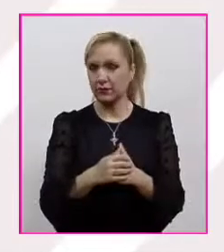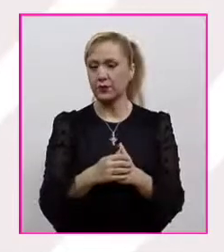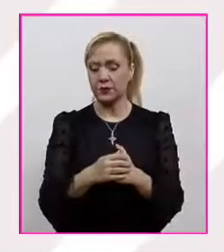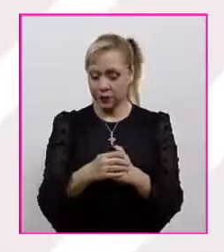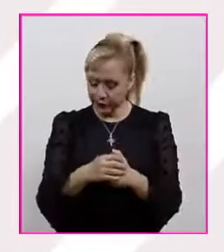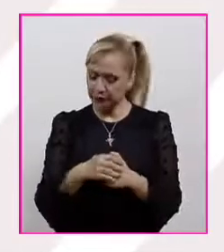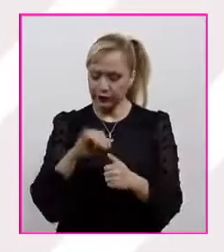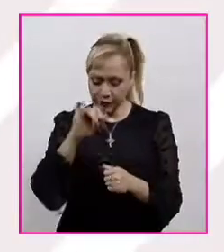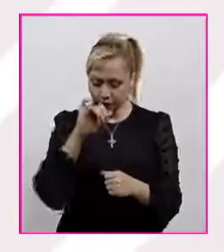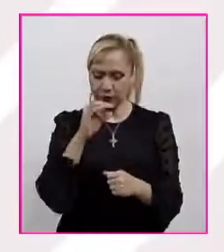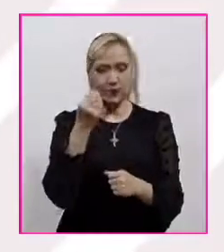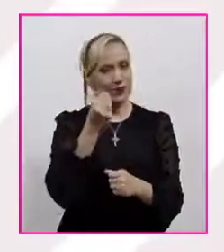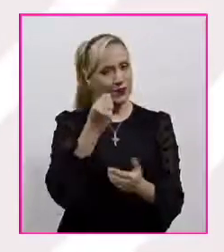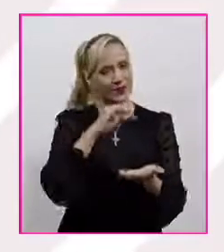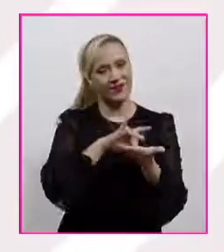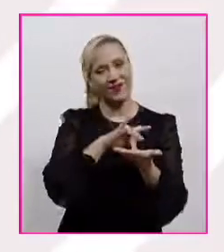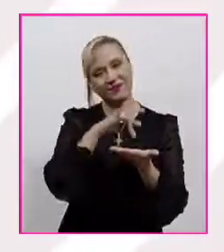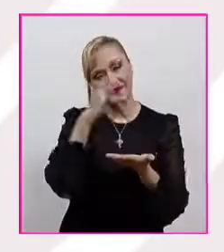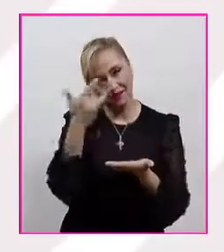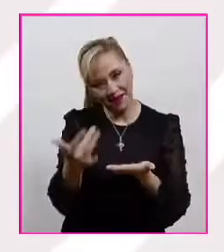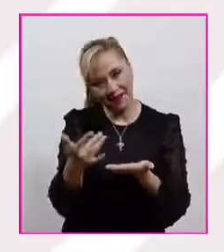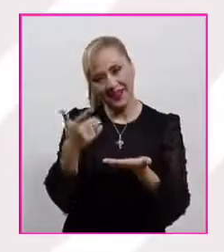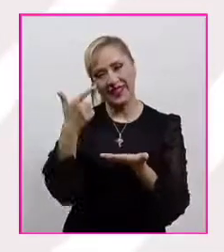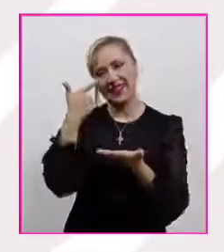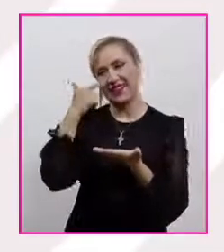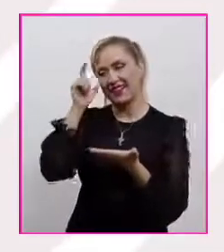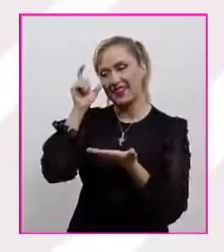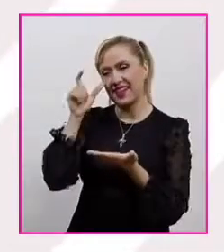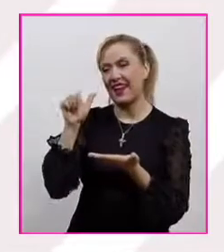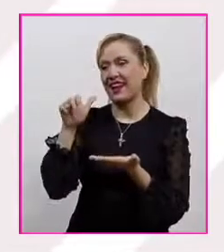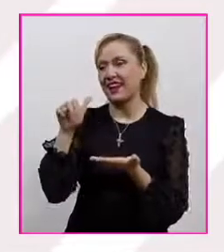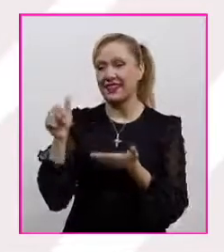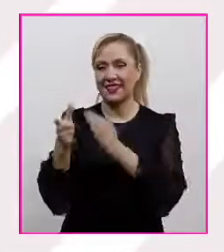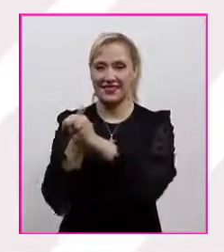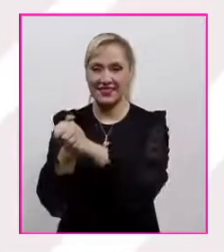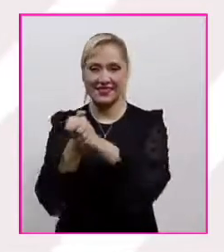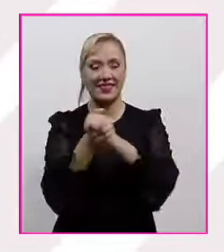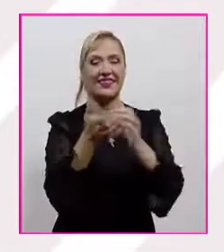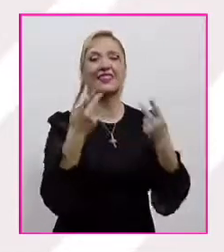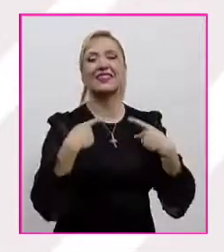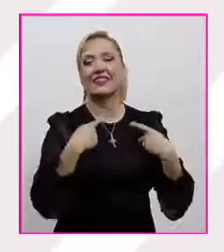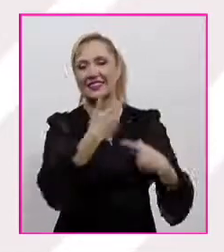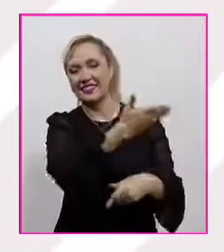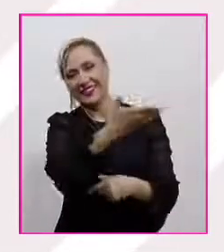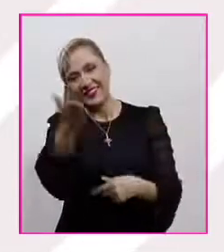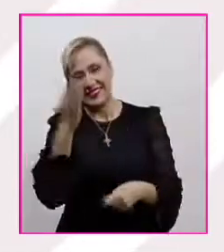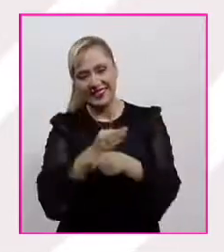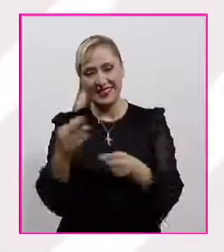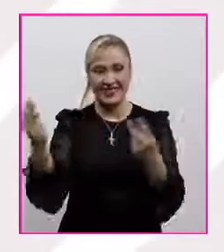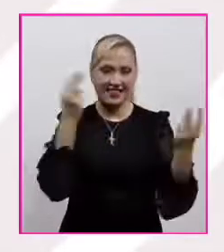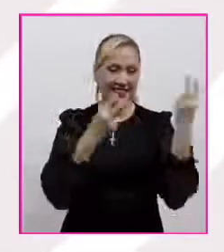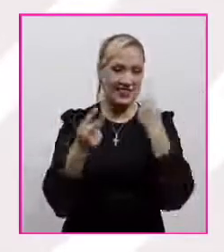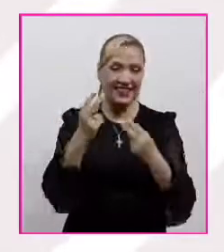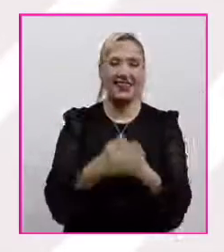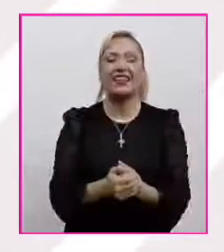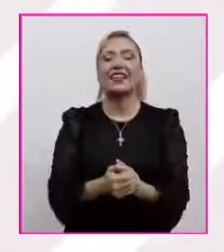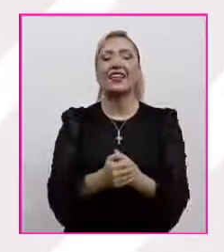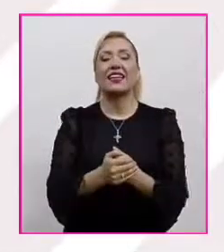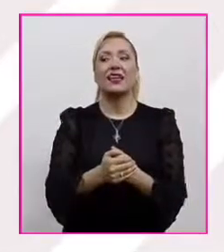Sí, por supuesto. Muchísimas gracias, estimada Geraldina y Ana. Un gusto saludarlas, igual que a las personas que nos están viendo y